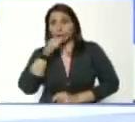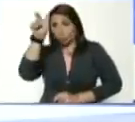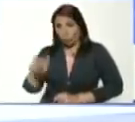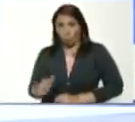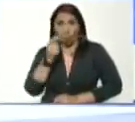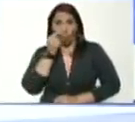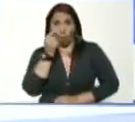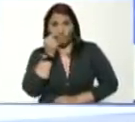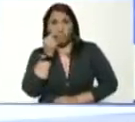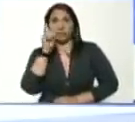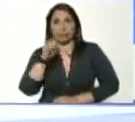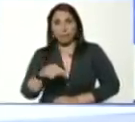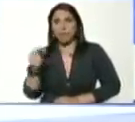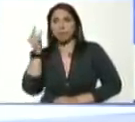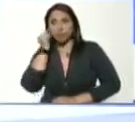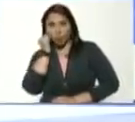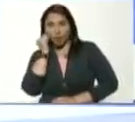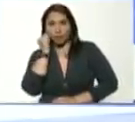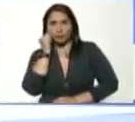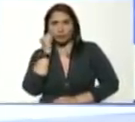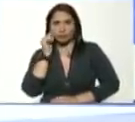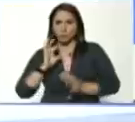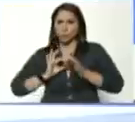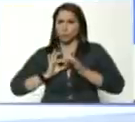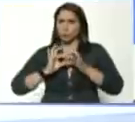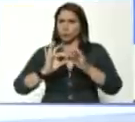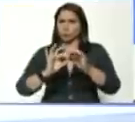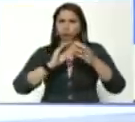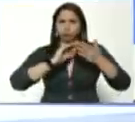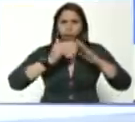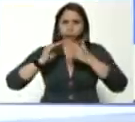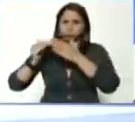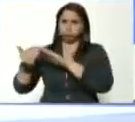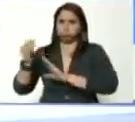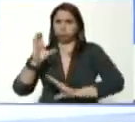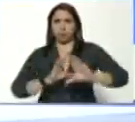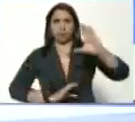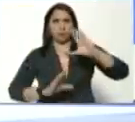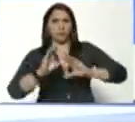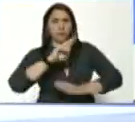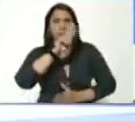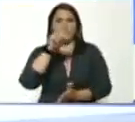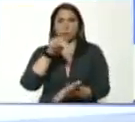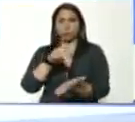dos en estrecha coordinación con la comunidad científica nacional,